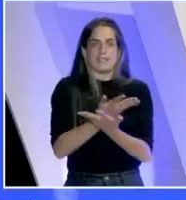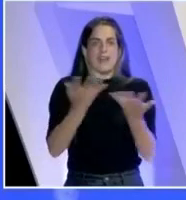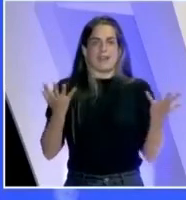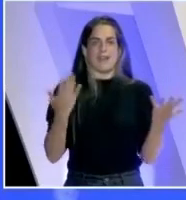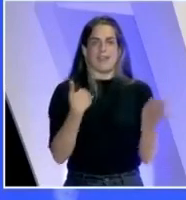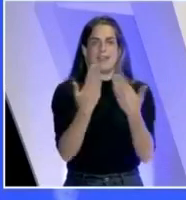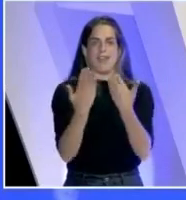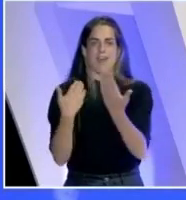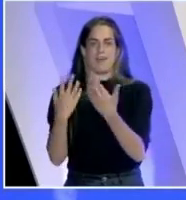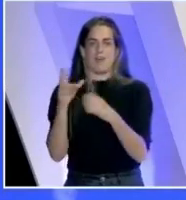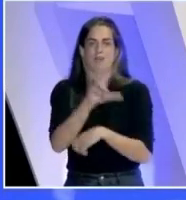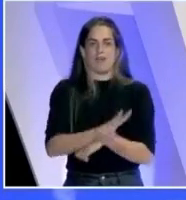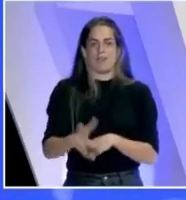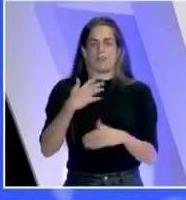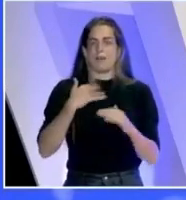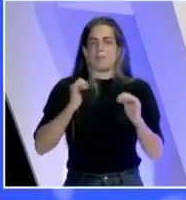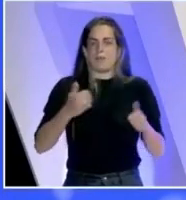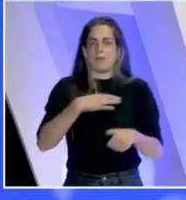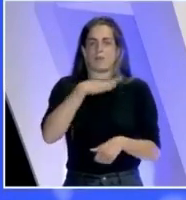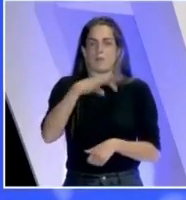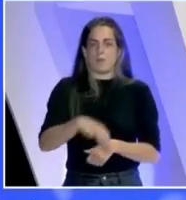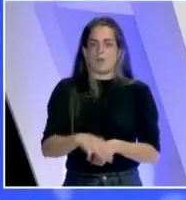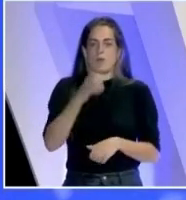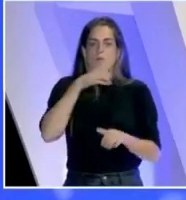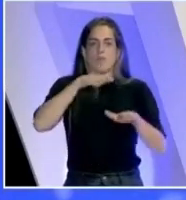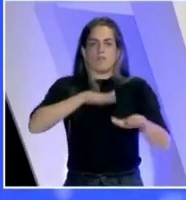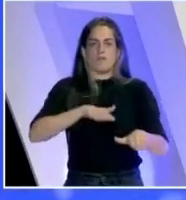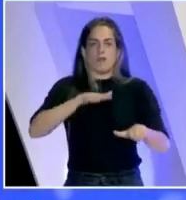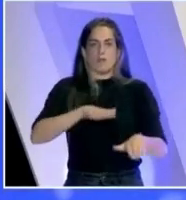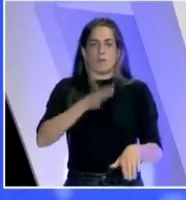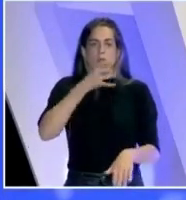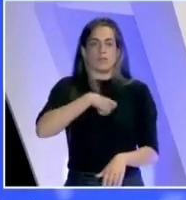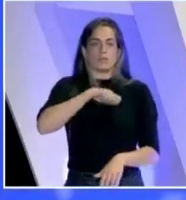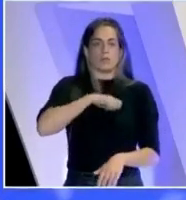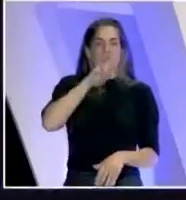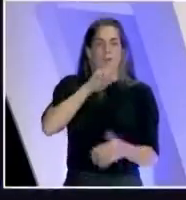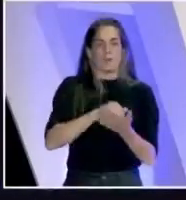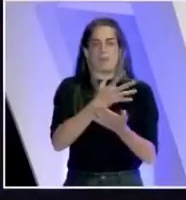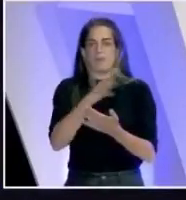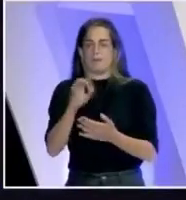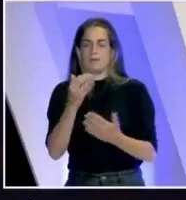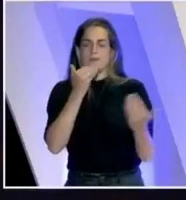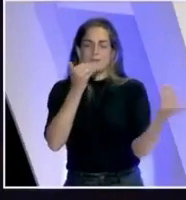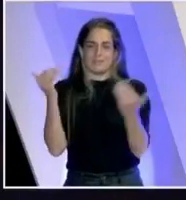conversación, este gran diálogo nacional en favor de la España 2050. Gracias.